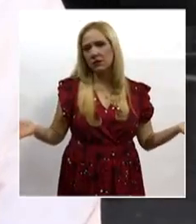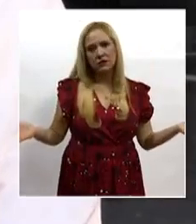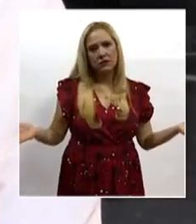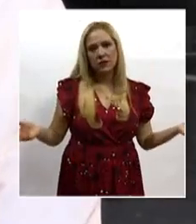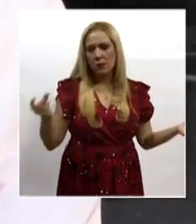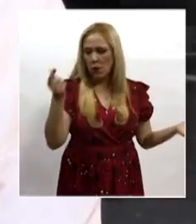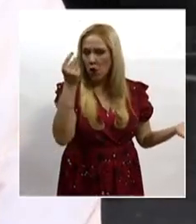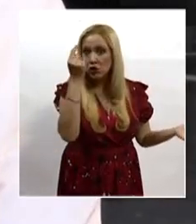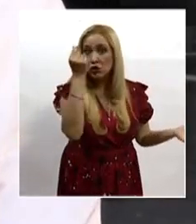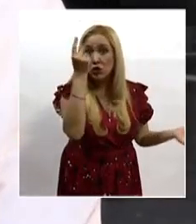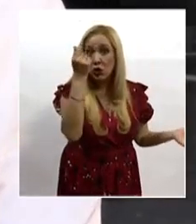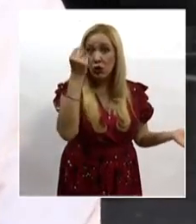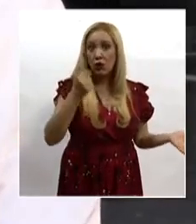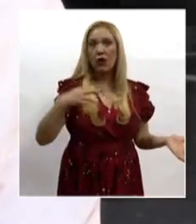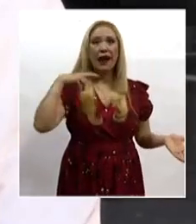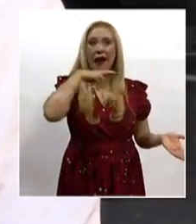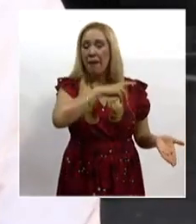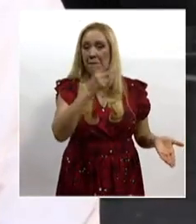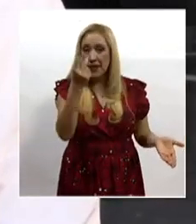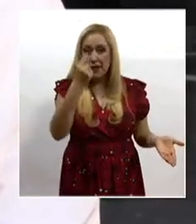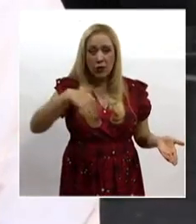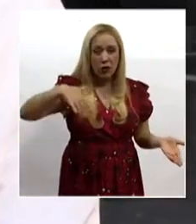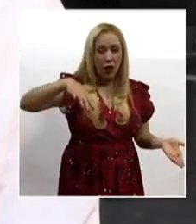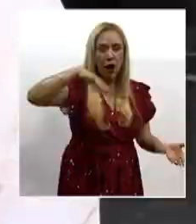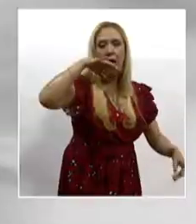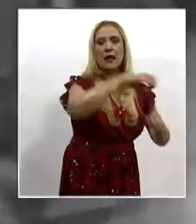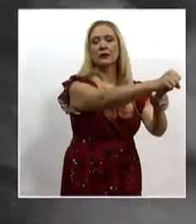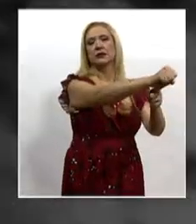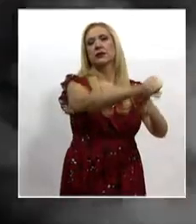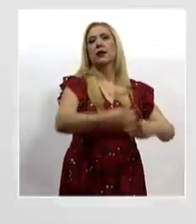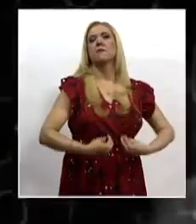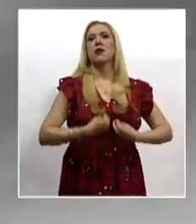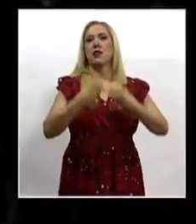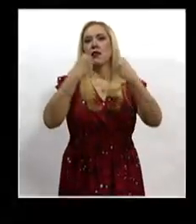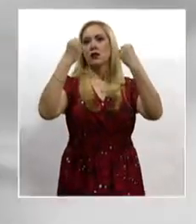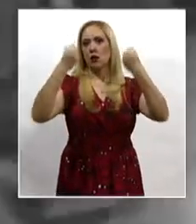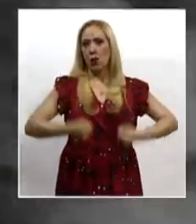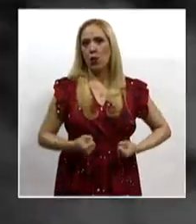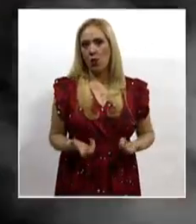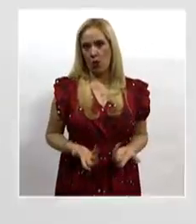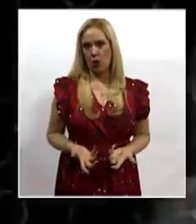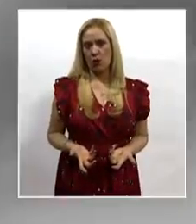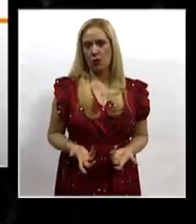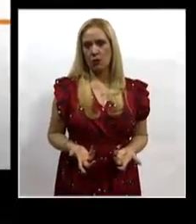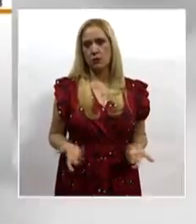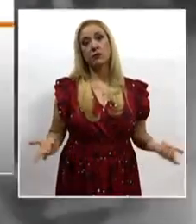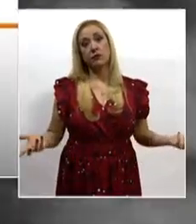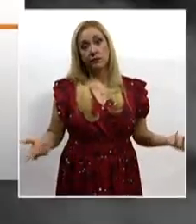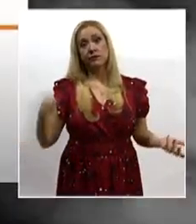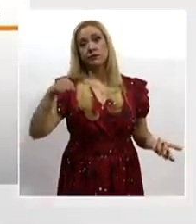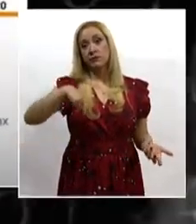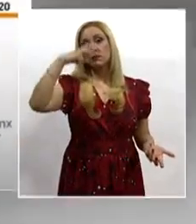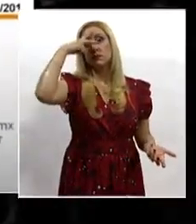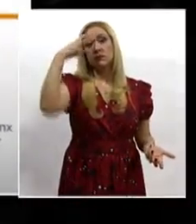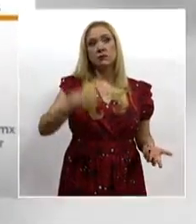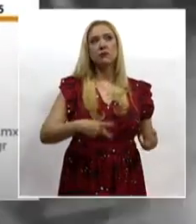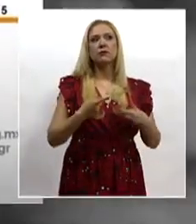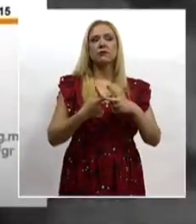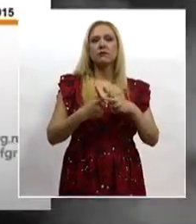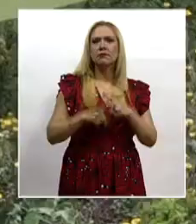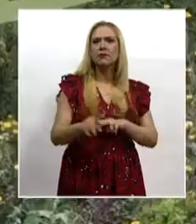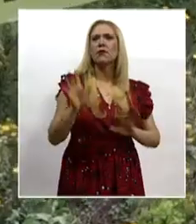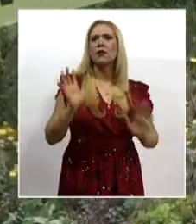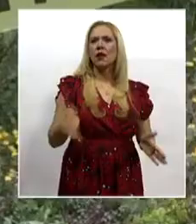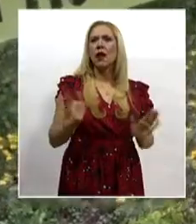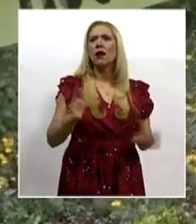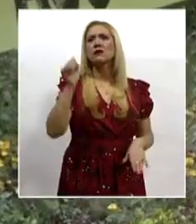son las determinantes para poder justamente encontrar a una persona con vida. Indicaron que las autoridades mexicanas comienzan la búsqueda